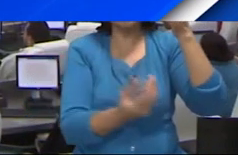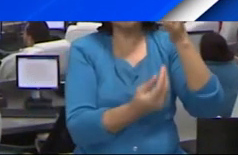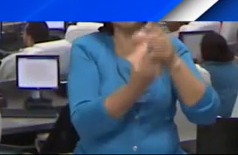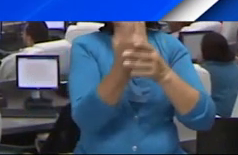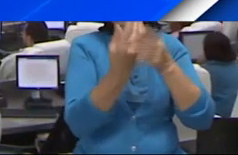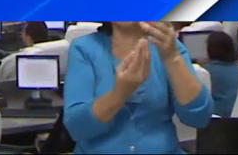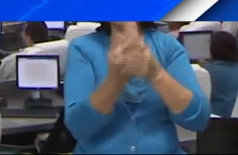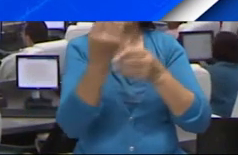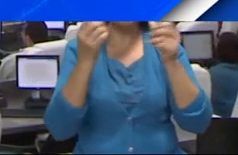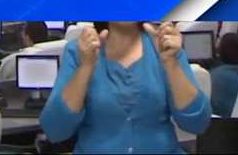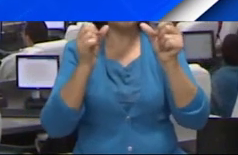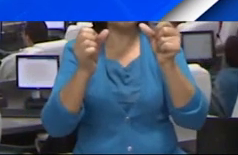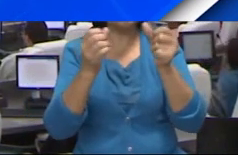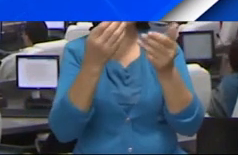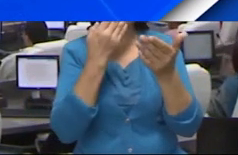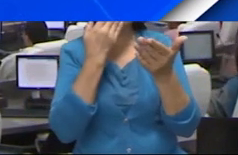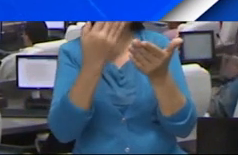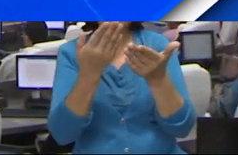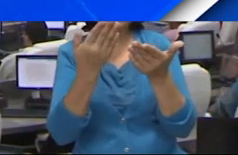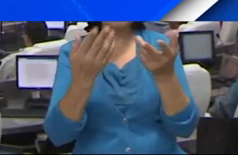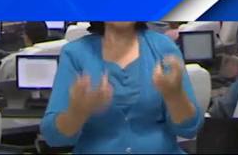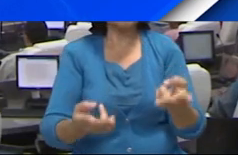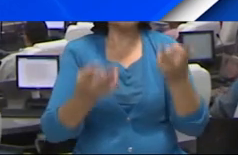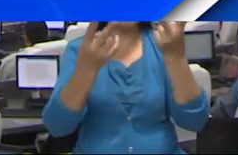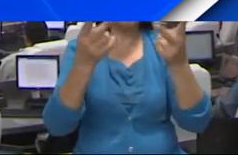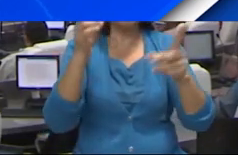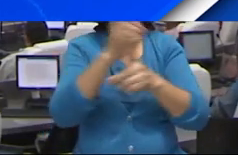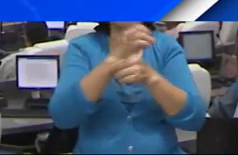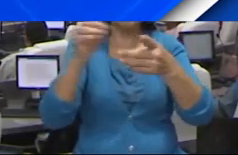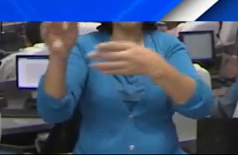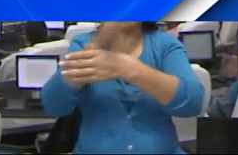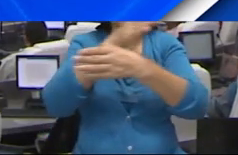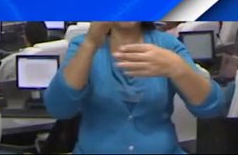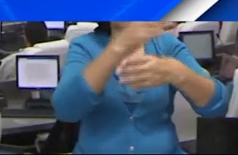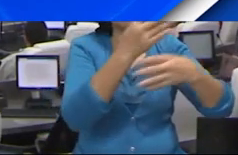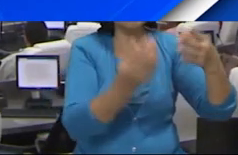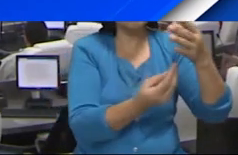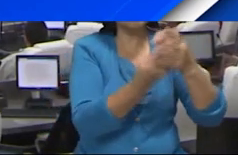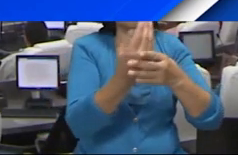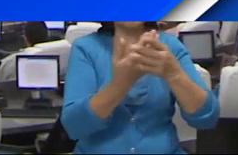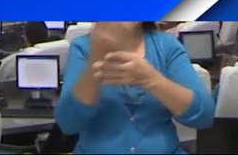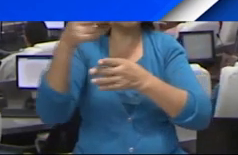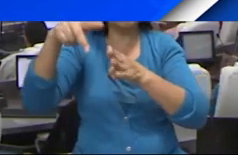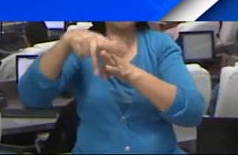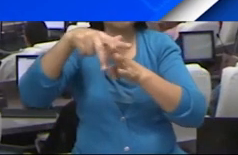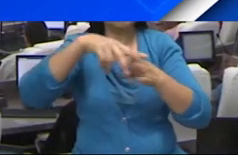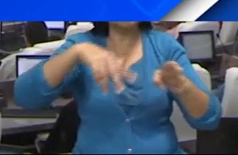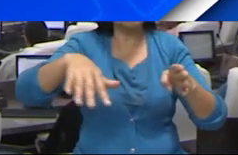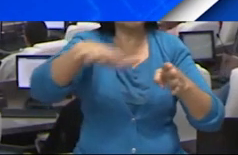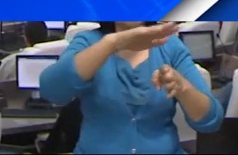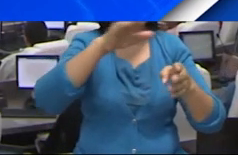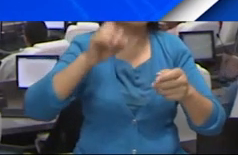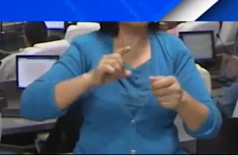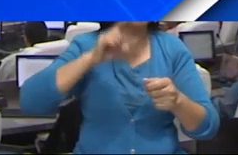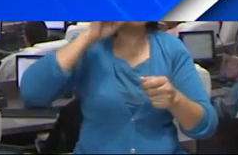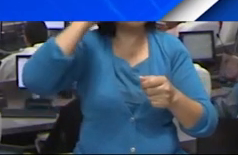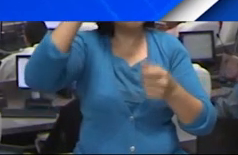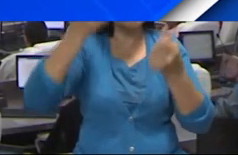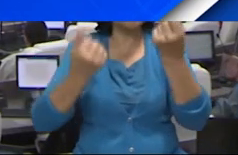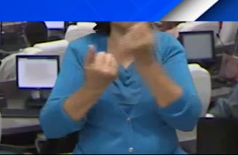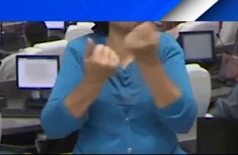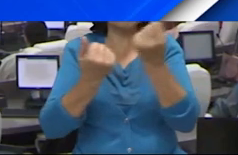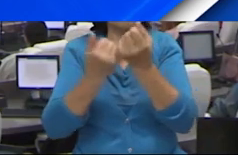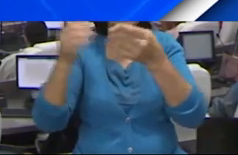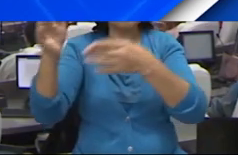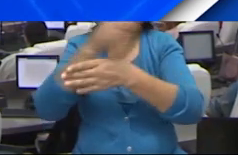productividad, calidad y diversificación de la producción del campo, en el desarrollo sostenible de